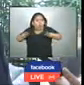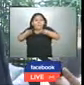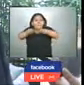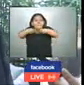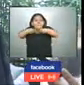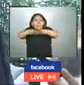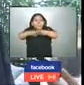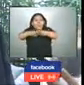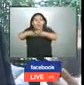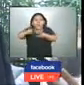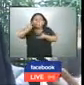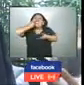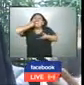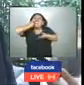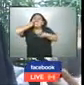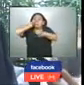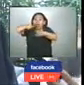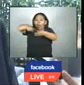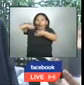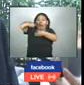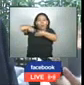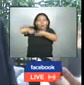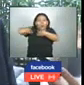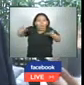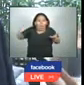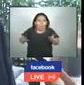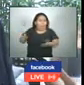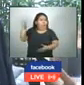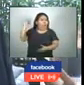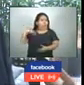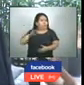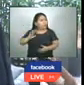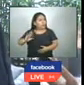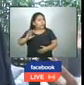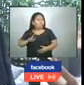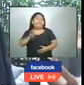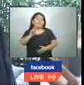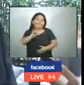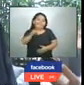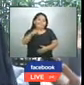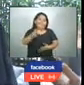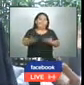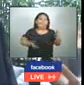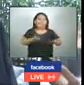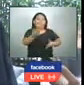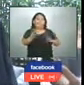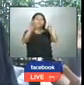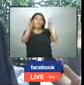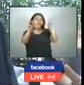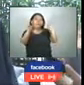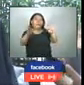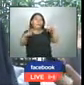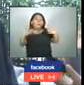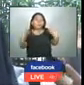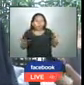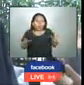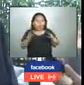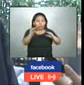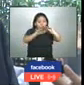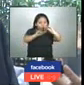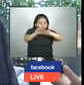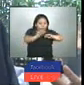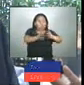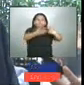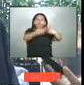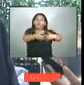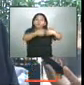hay escasez de lata, cosa que nunca se había dado. Entonces sí afecta al sector comercio principalmente en el tema del producto terminado, pero